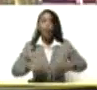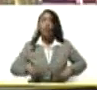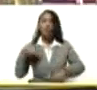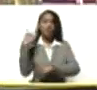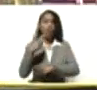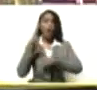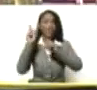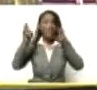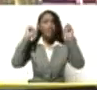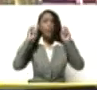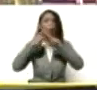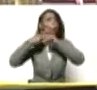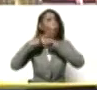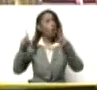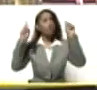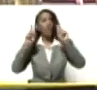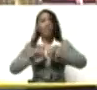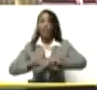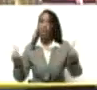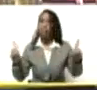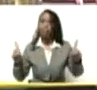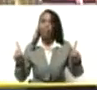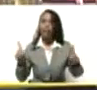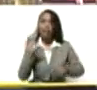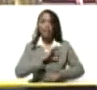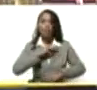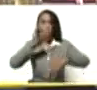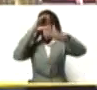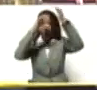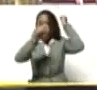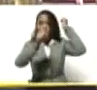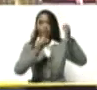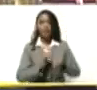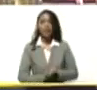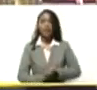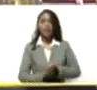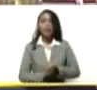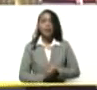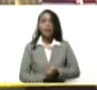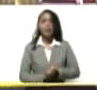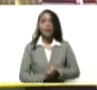este aspecto, es otra. Señores embajadores, embajadora,